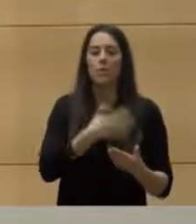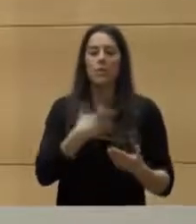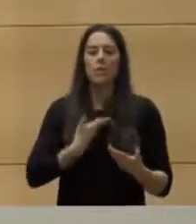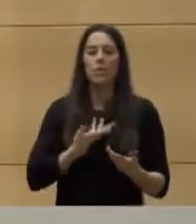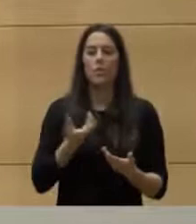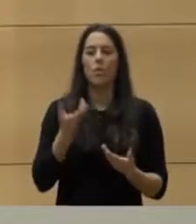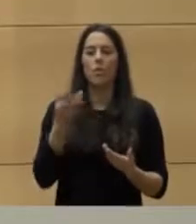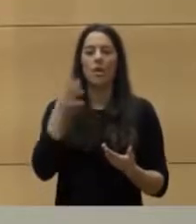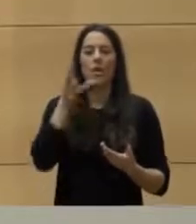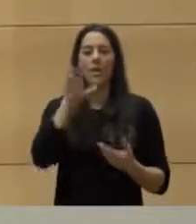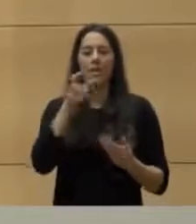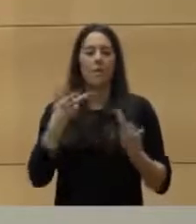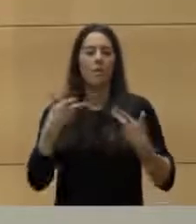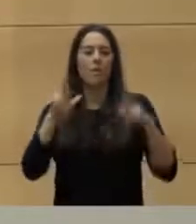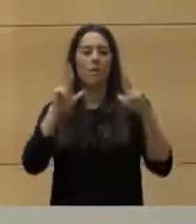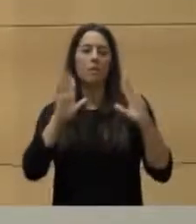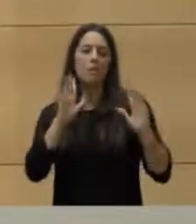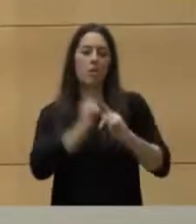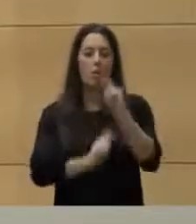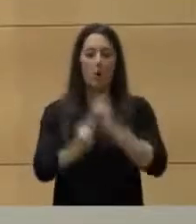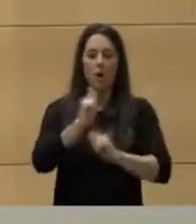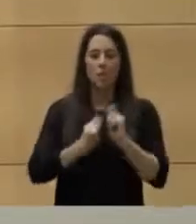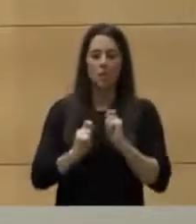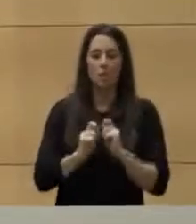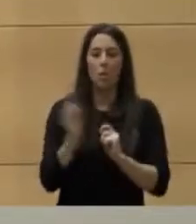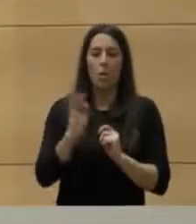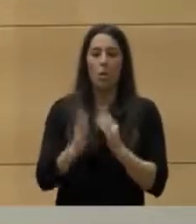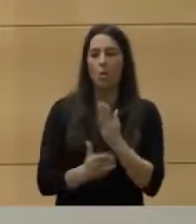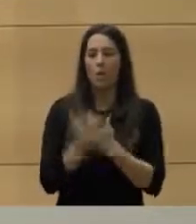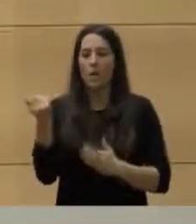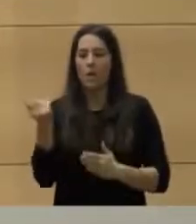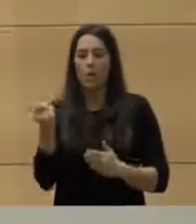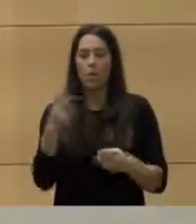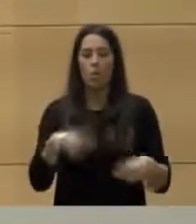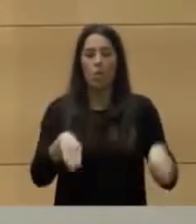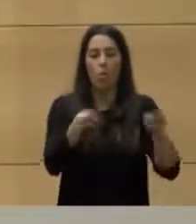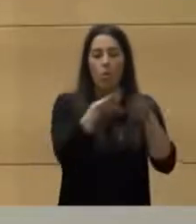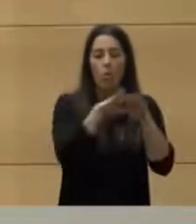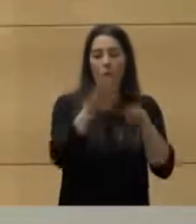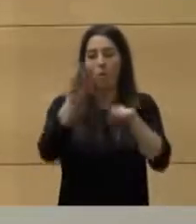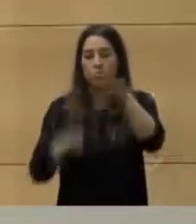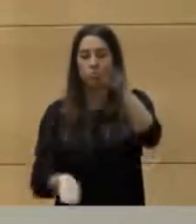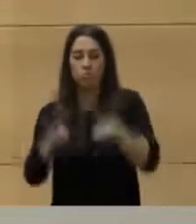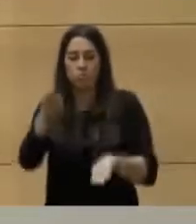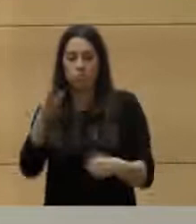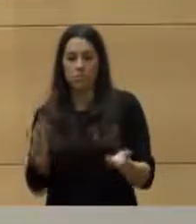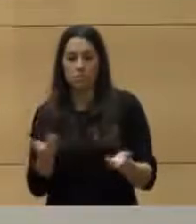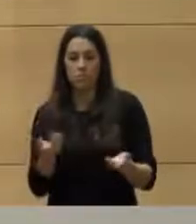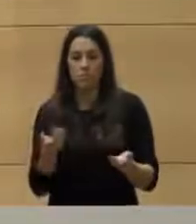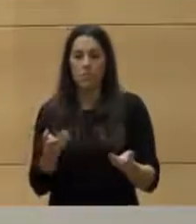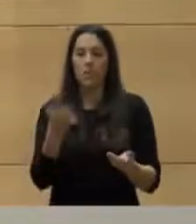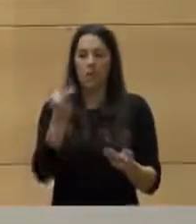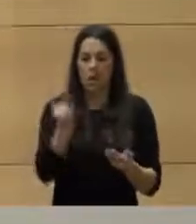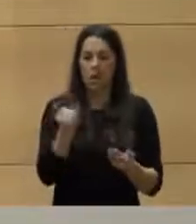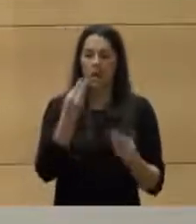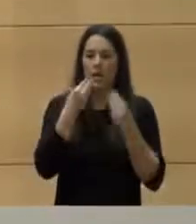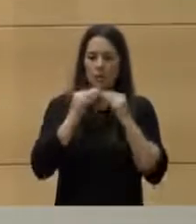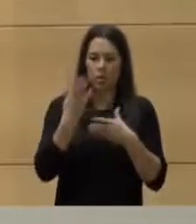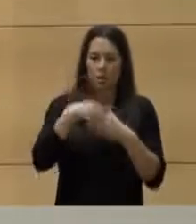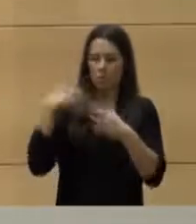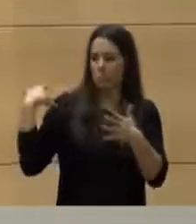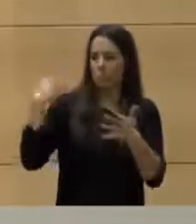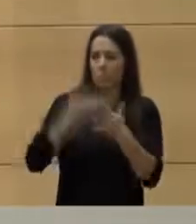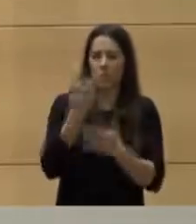que podemos hablar de federalismo, simétrico o asimétrico. De todo hay en la historia. Federalismos asimétricos y